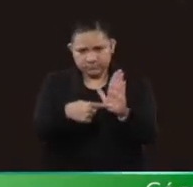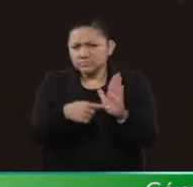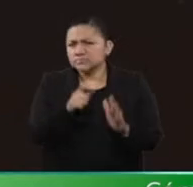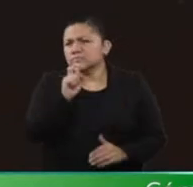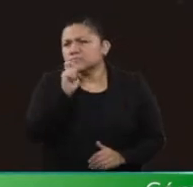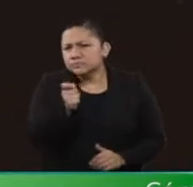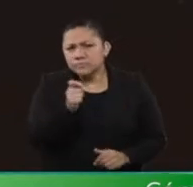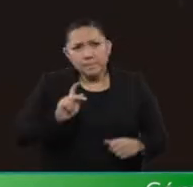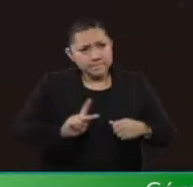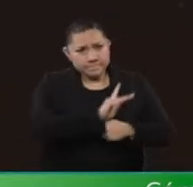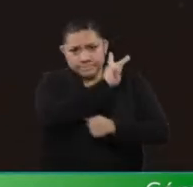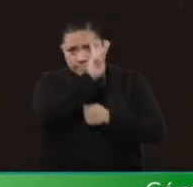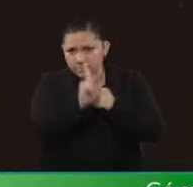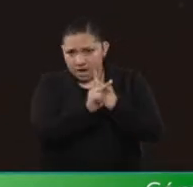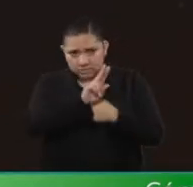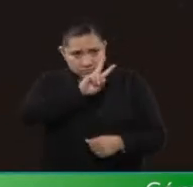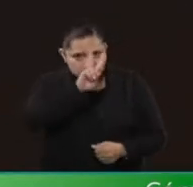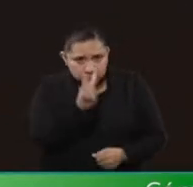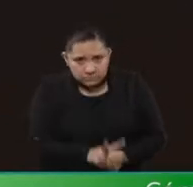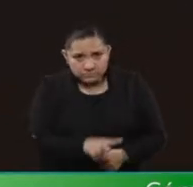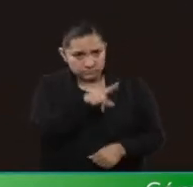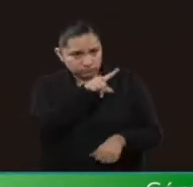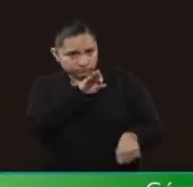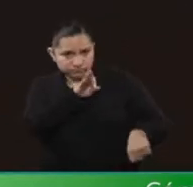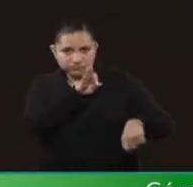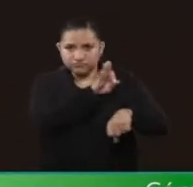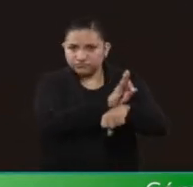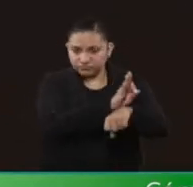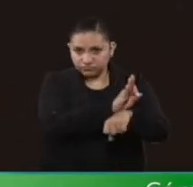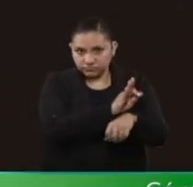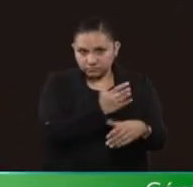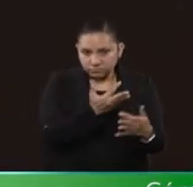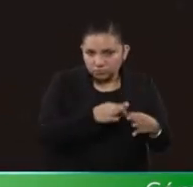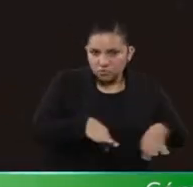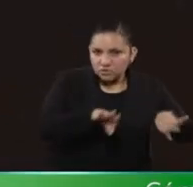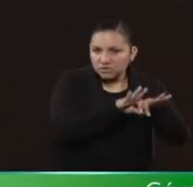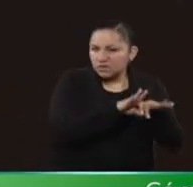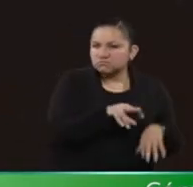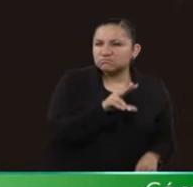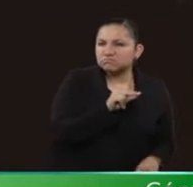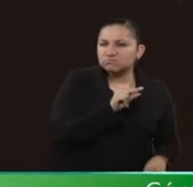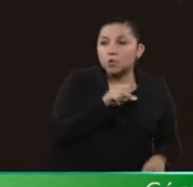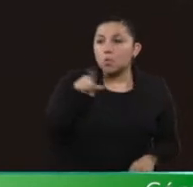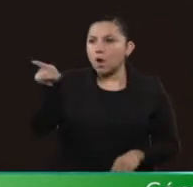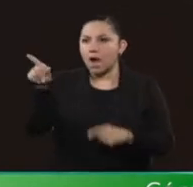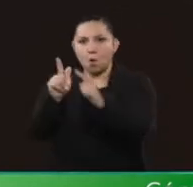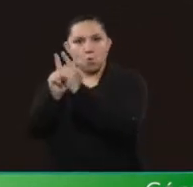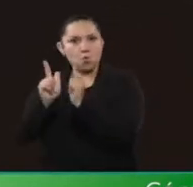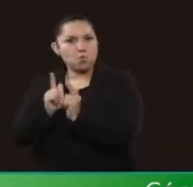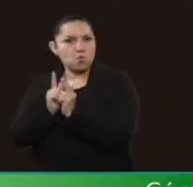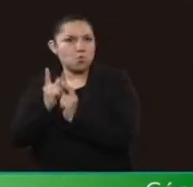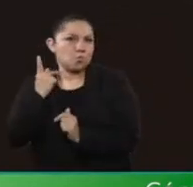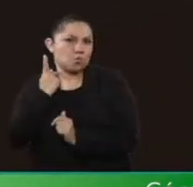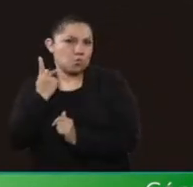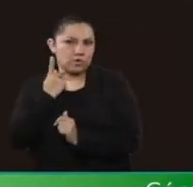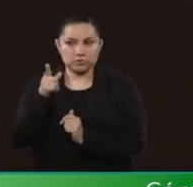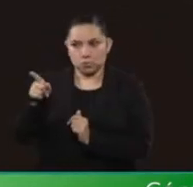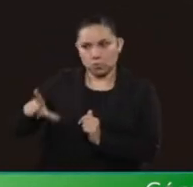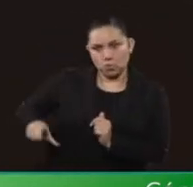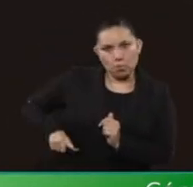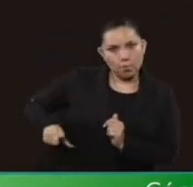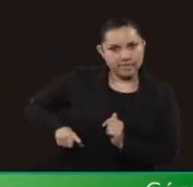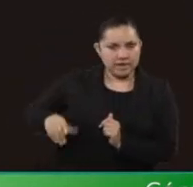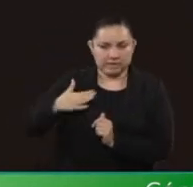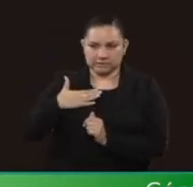cambio de un interés por el partidismo, por el oficialismo y por el autoritarismo. De tomar por manos propias la